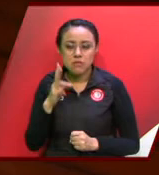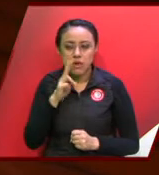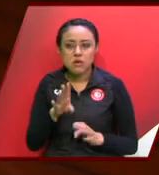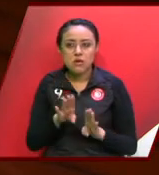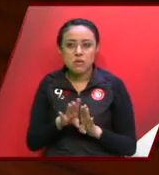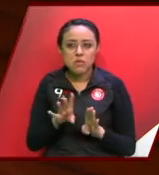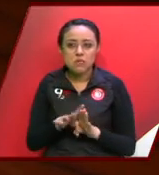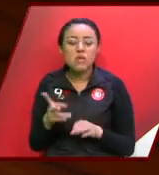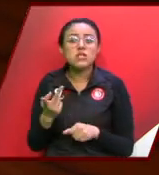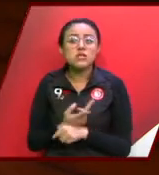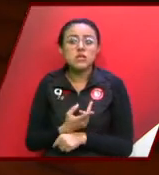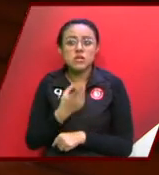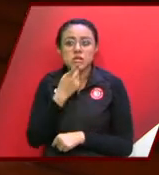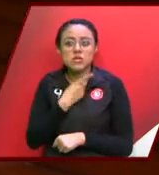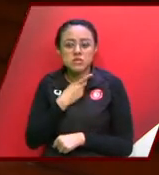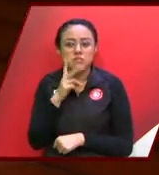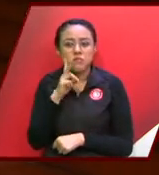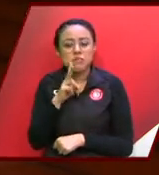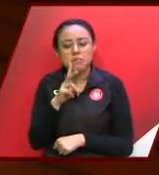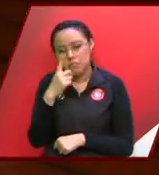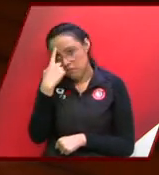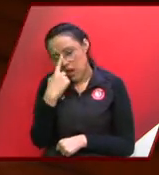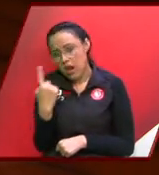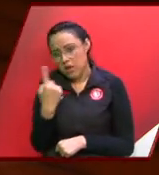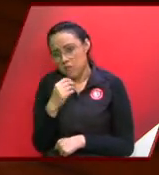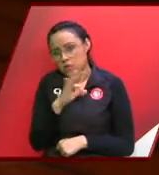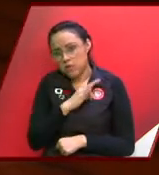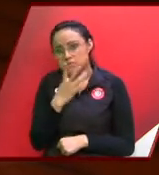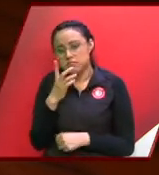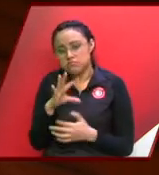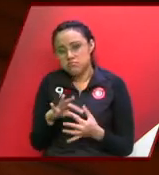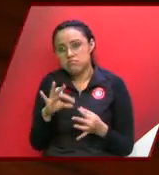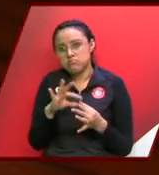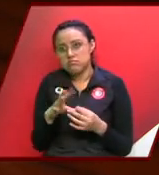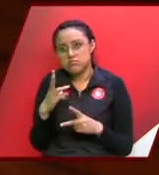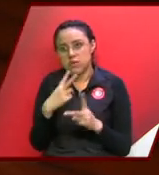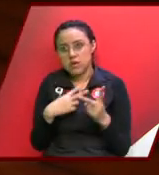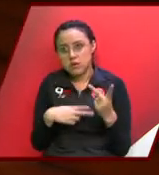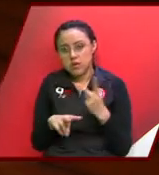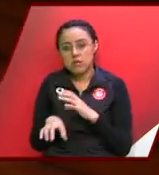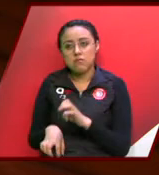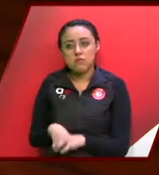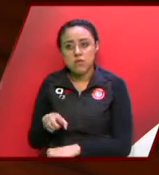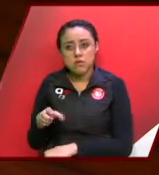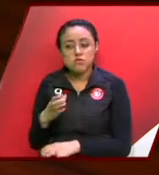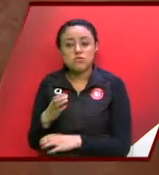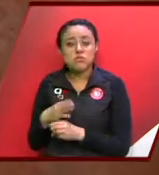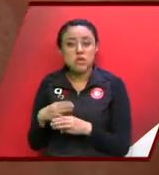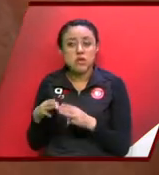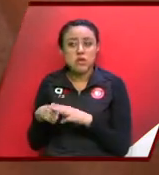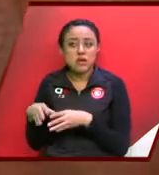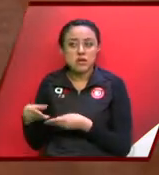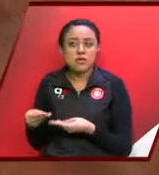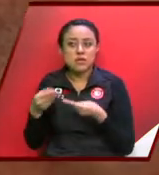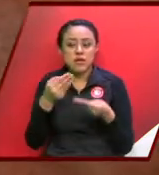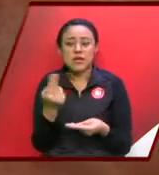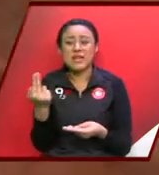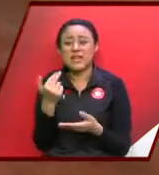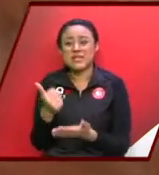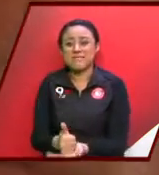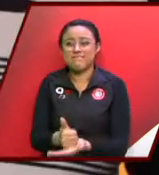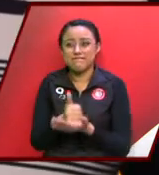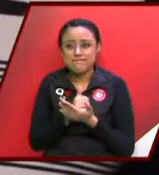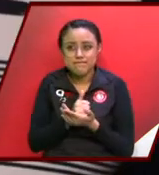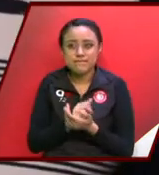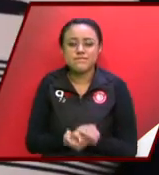y decirle que pues para que le pueda él para que usted pueda acudir a la obra y le den sus herramientas. Pide una solución.